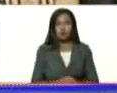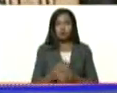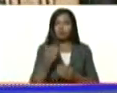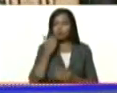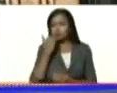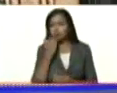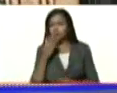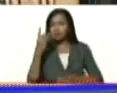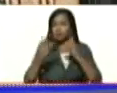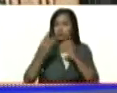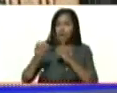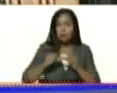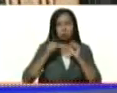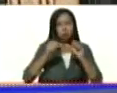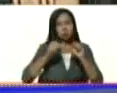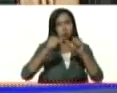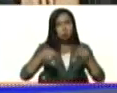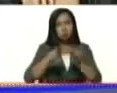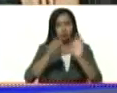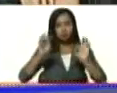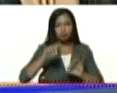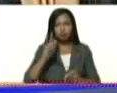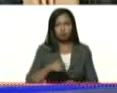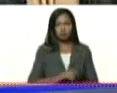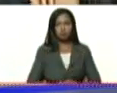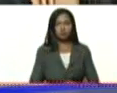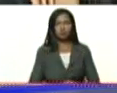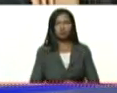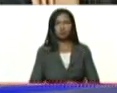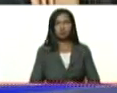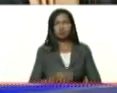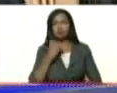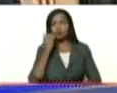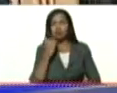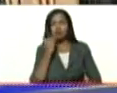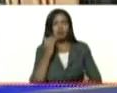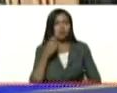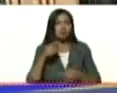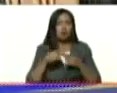cercanía, de diálogo permanente, casi diario,